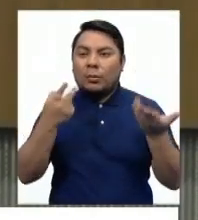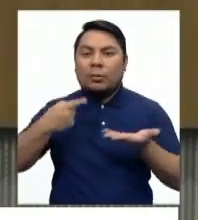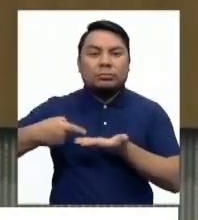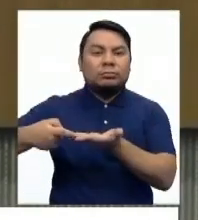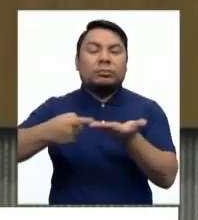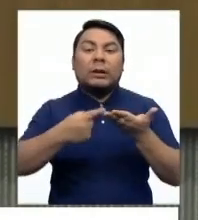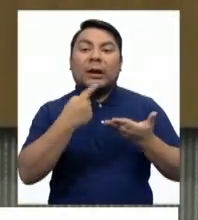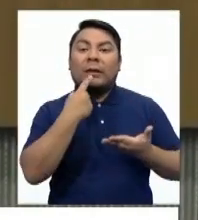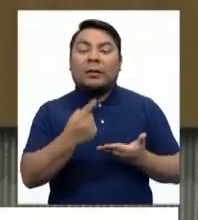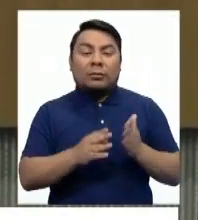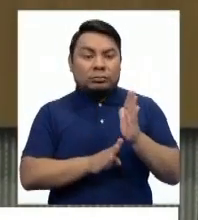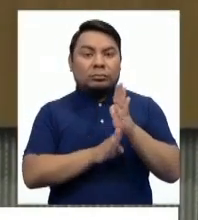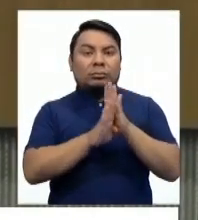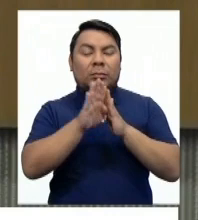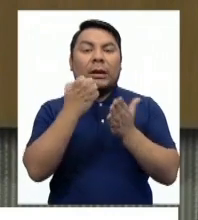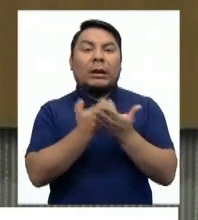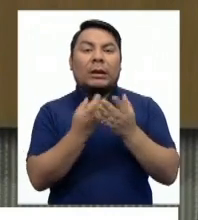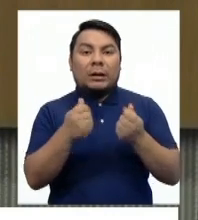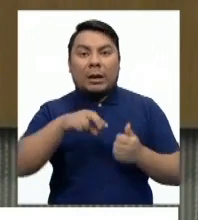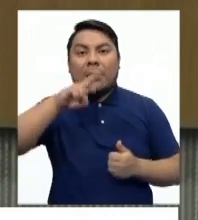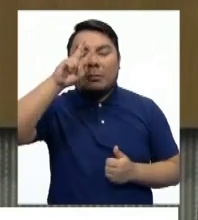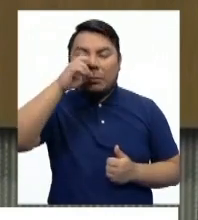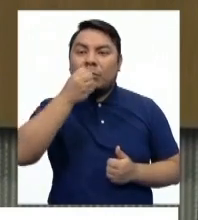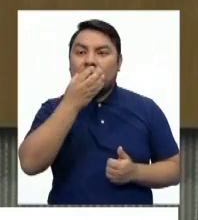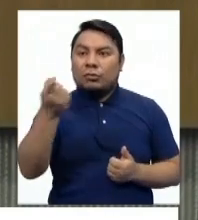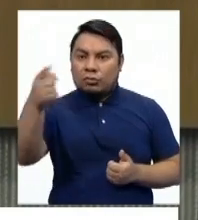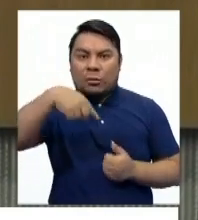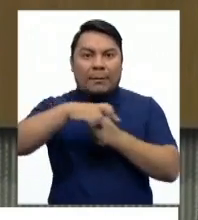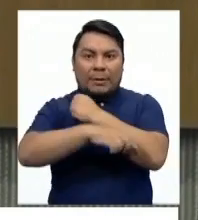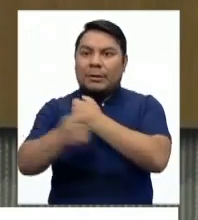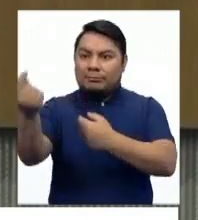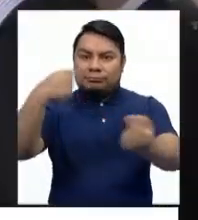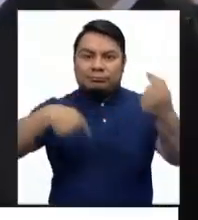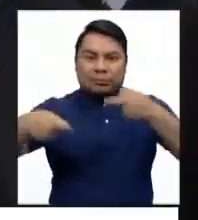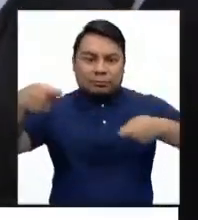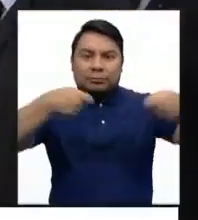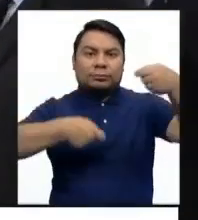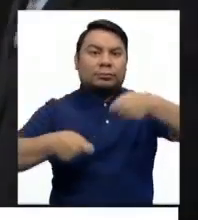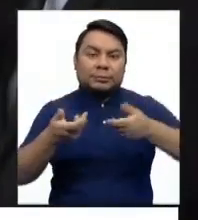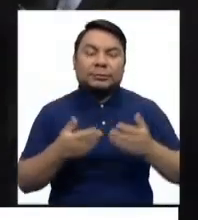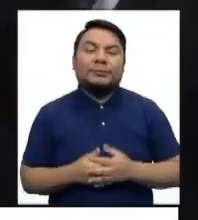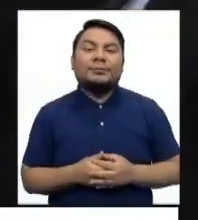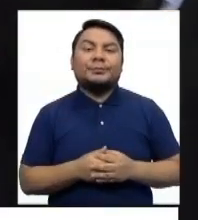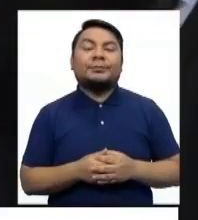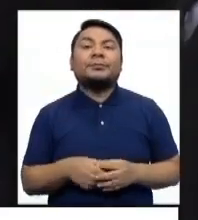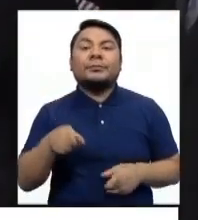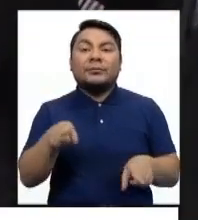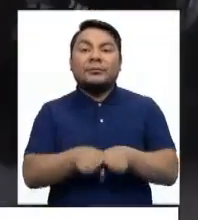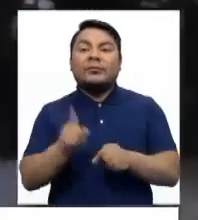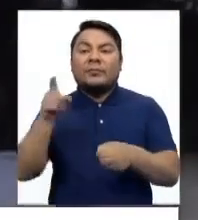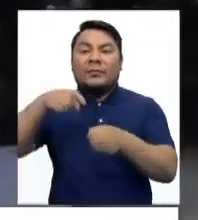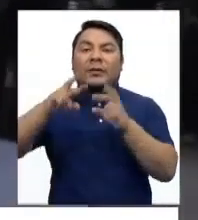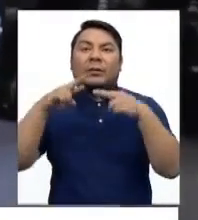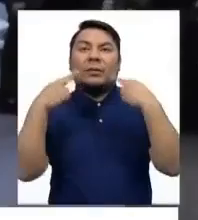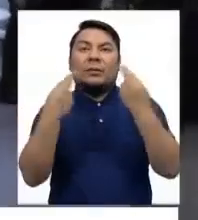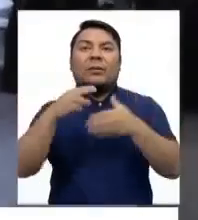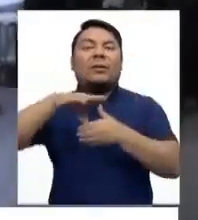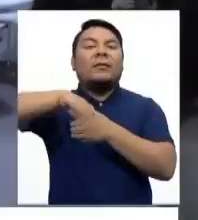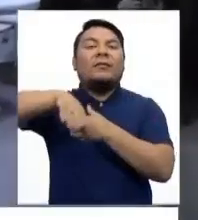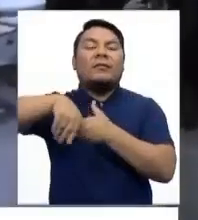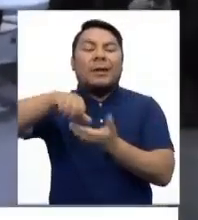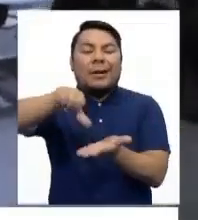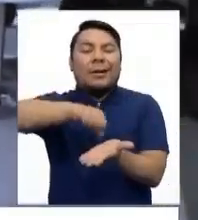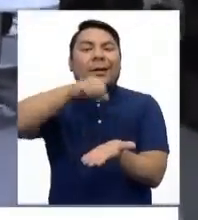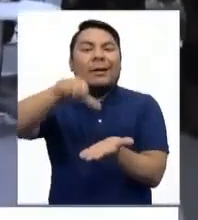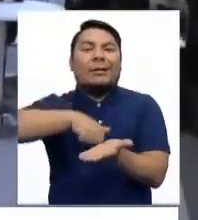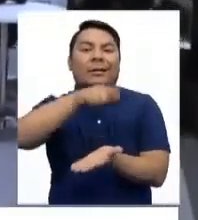crecimiento económico y la estabilidad en el Perú para atraer inversiones. Luego participó en la inauguración de la Feria de Arte